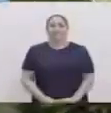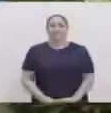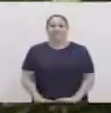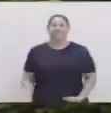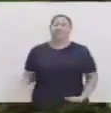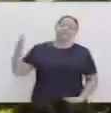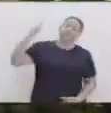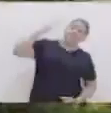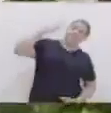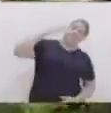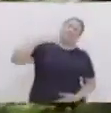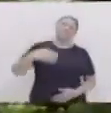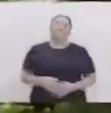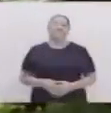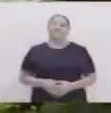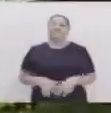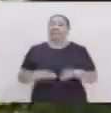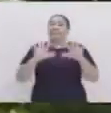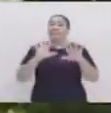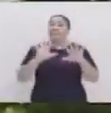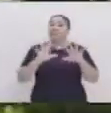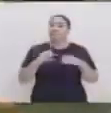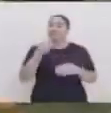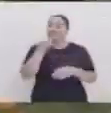A los lados.